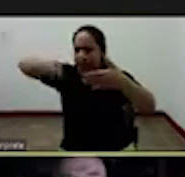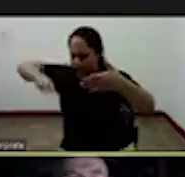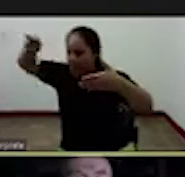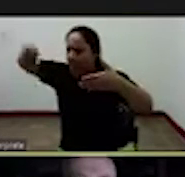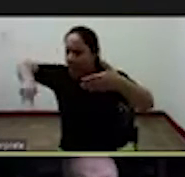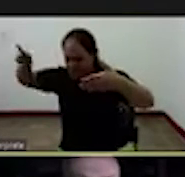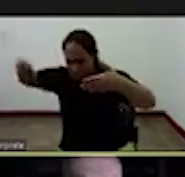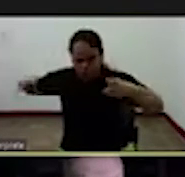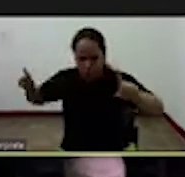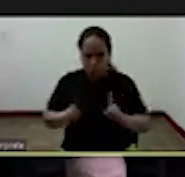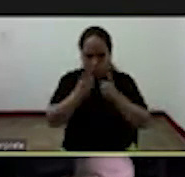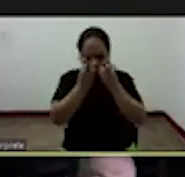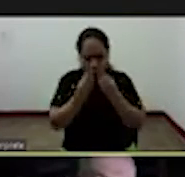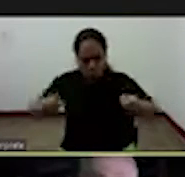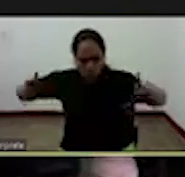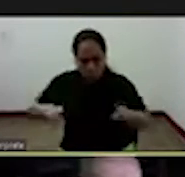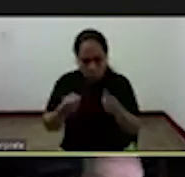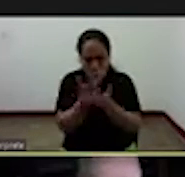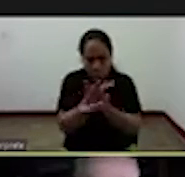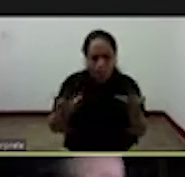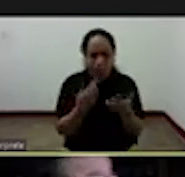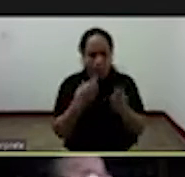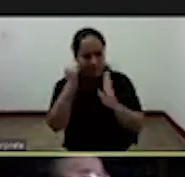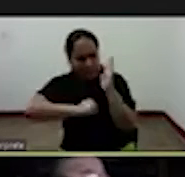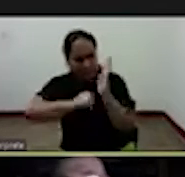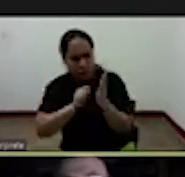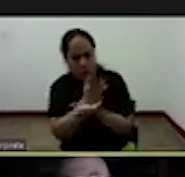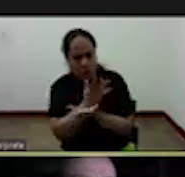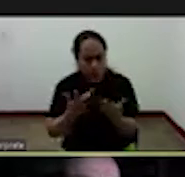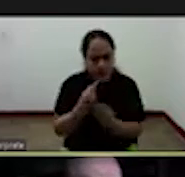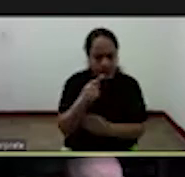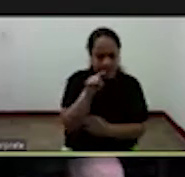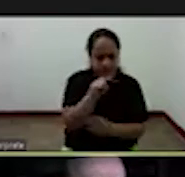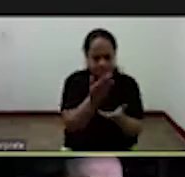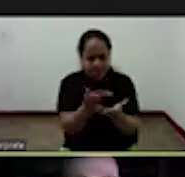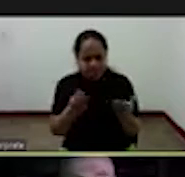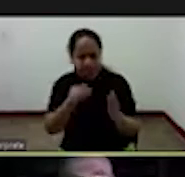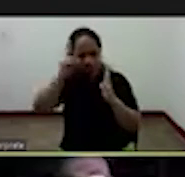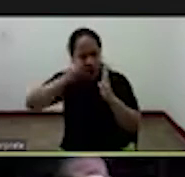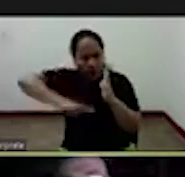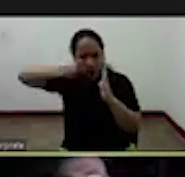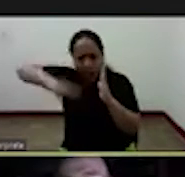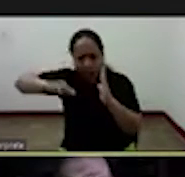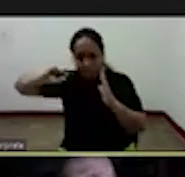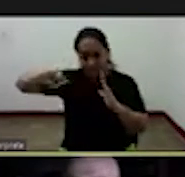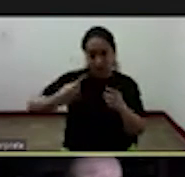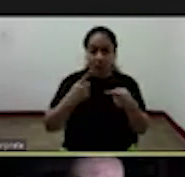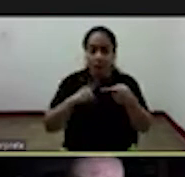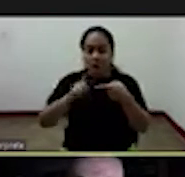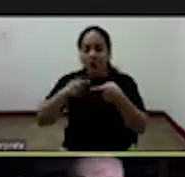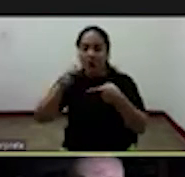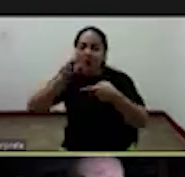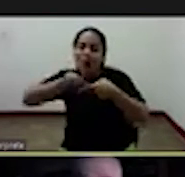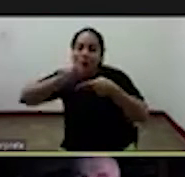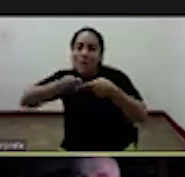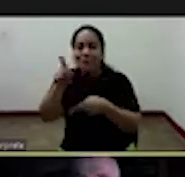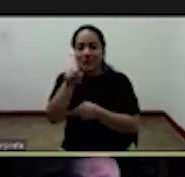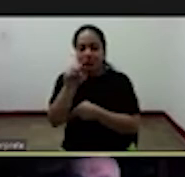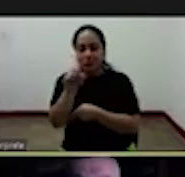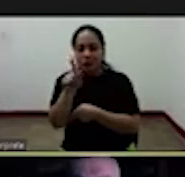del objeto sonoro, del sonido como objeto, y ahí está un poco el meollo de la escucha reducida.